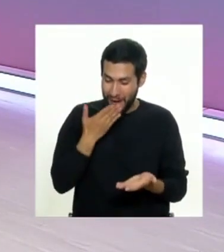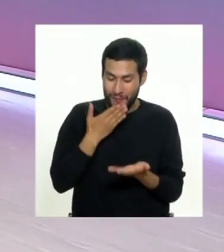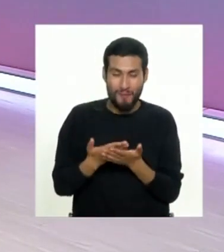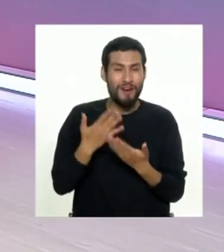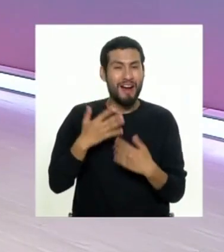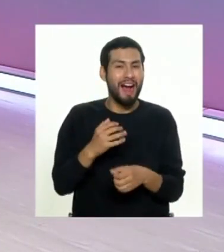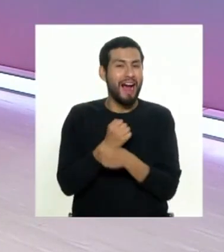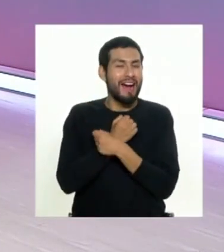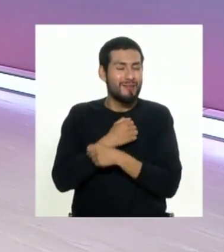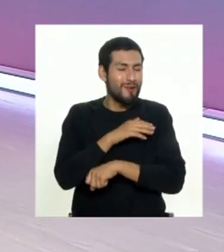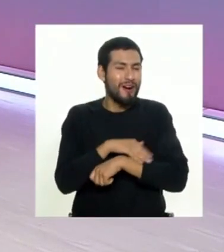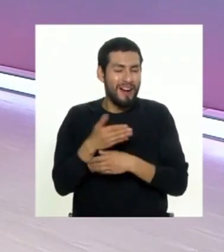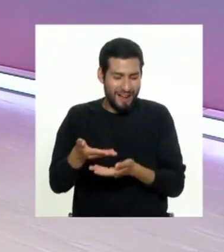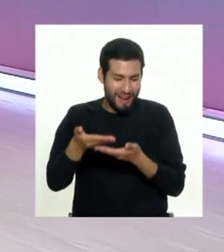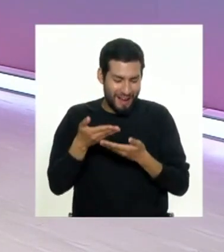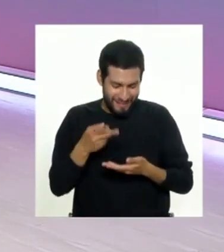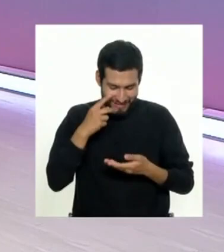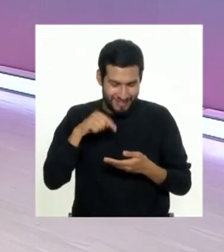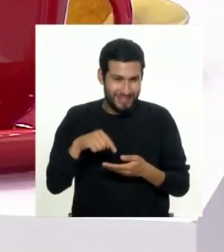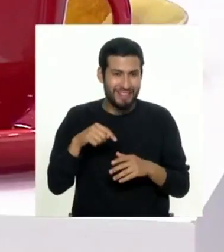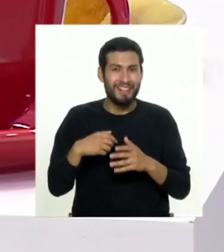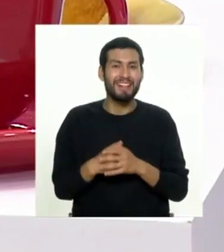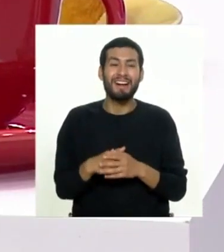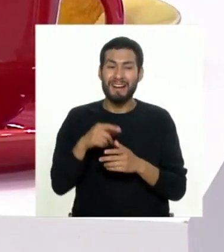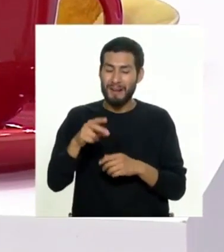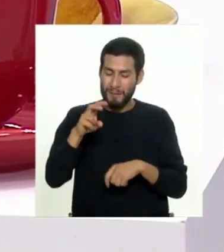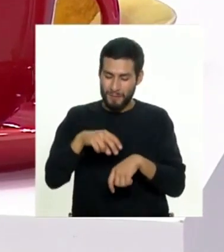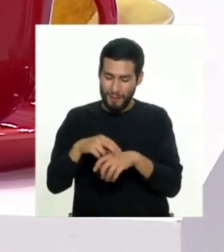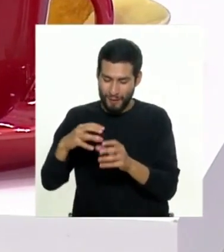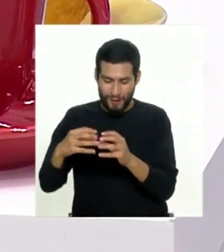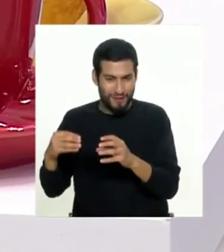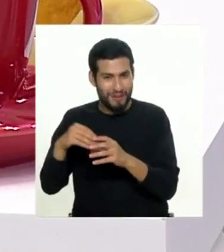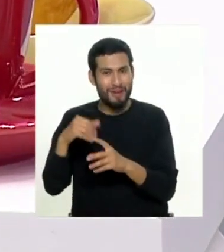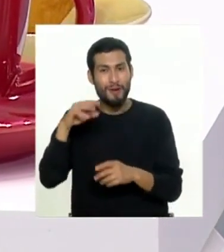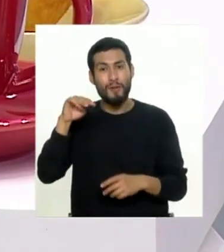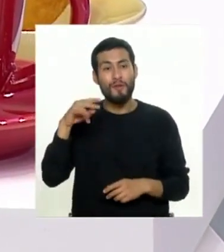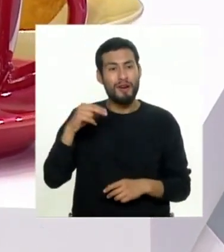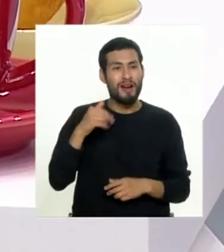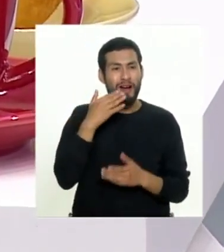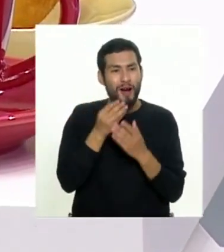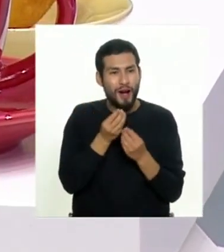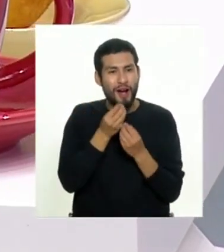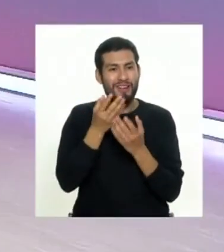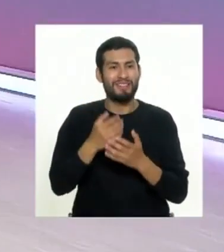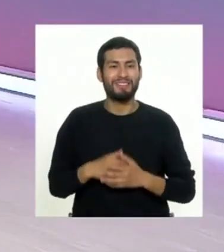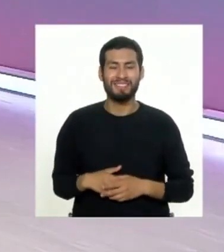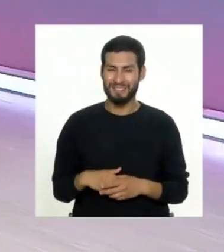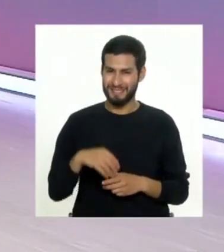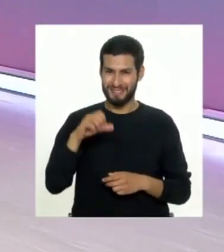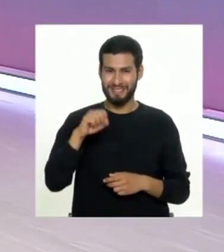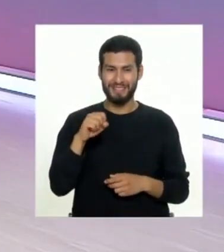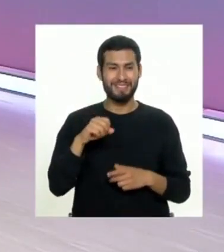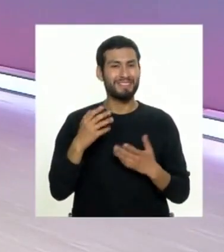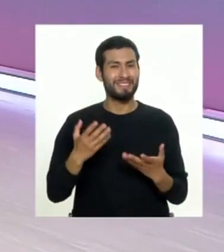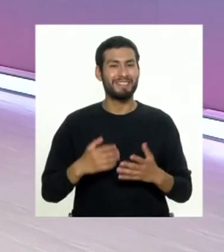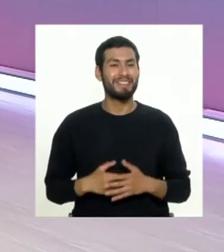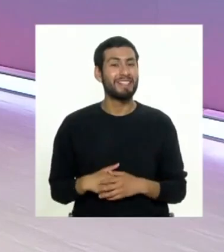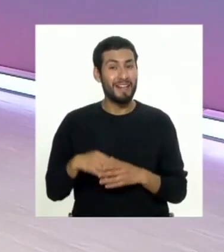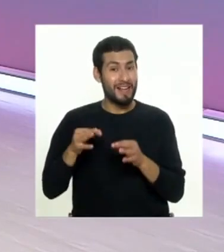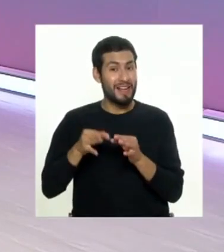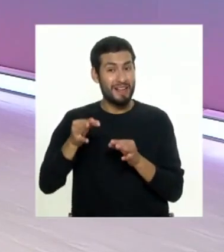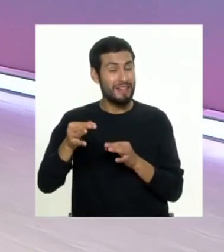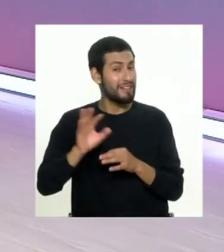nuestra papita rellena. Con una papita de rellena y con nuestra rica muña para empezar la mañana calientitos. Así es. Así que no esperemos